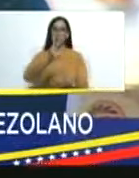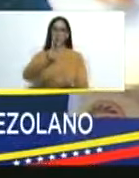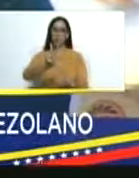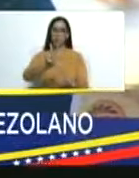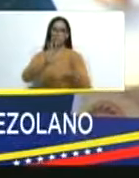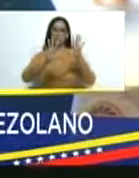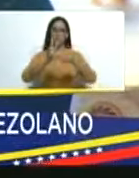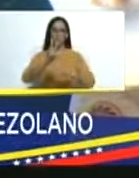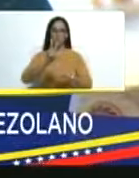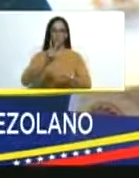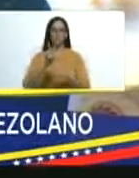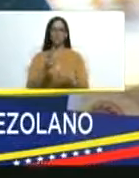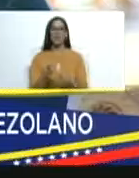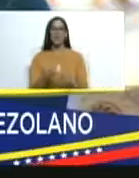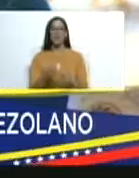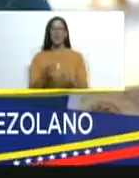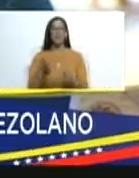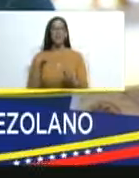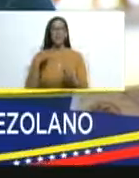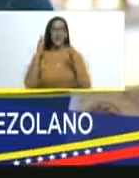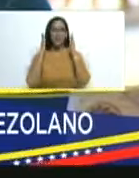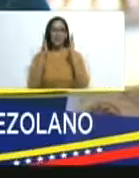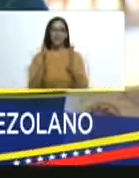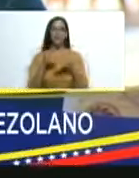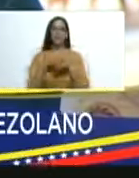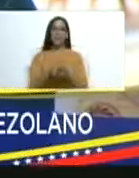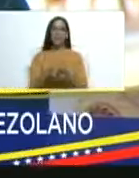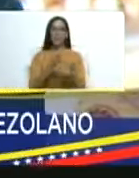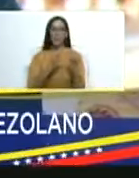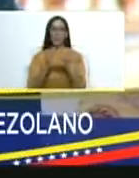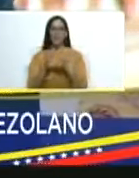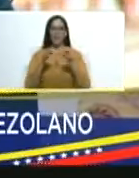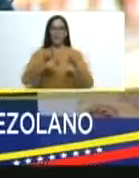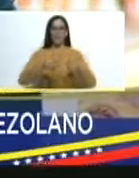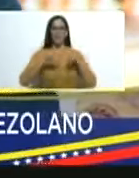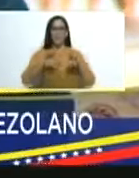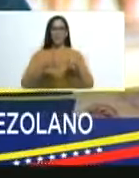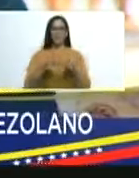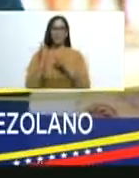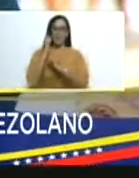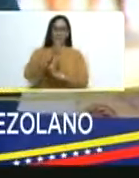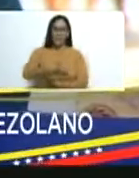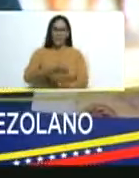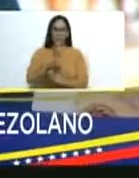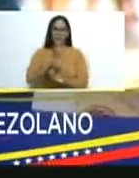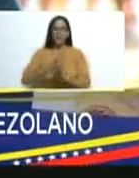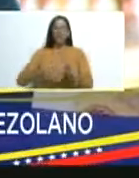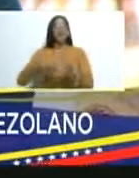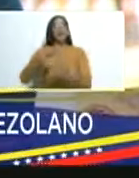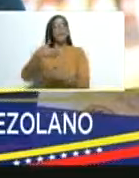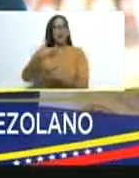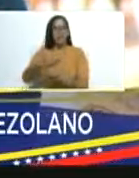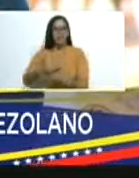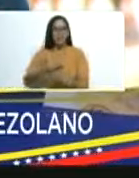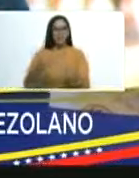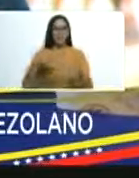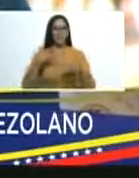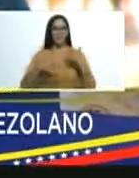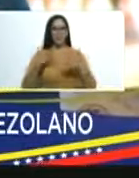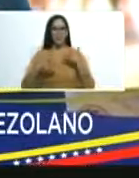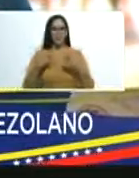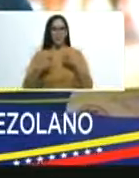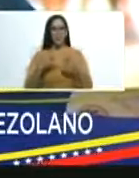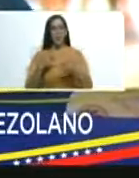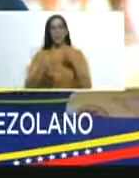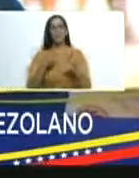ver con atención integral a las comunidades campesinas y pesqueras. Ir más allá del hecho productivo, entender al